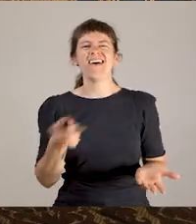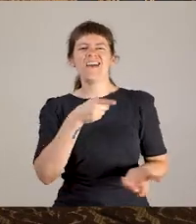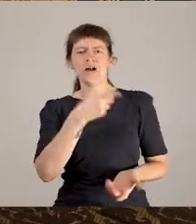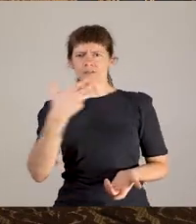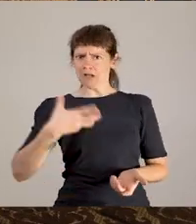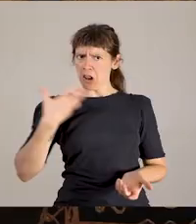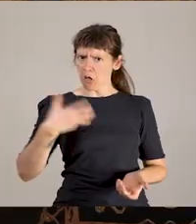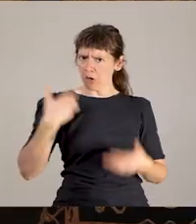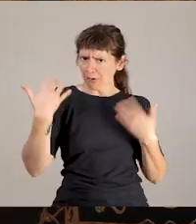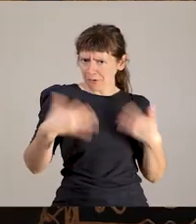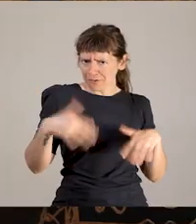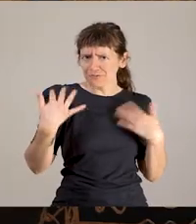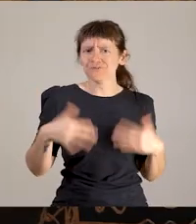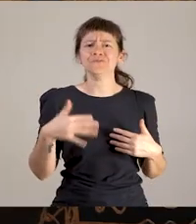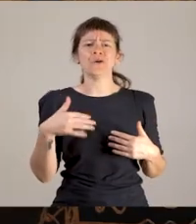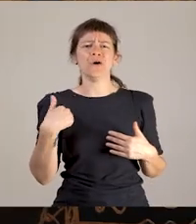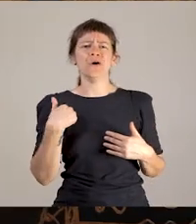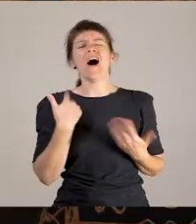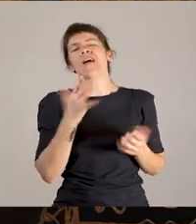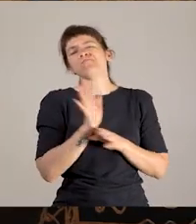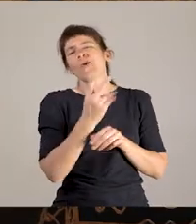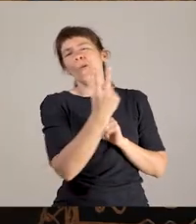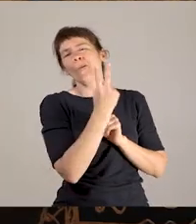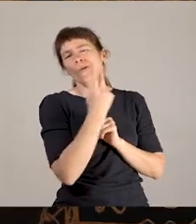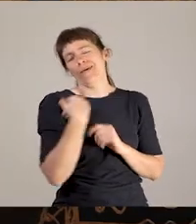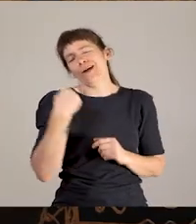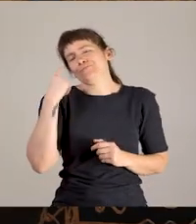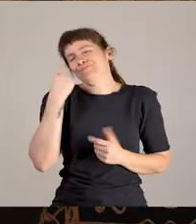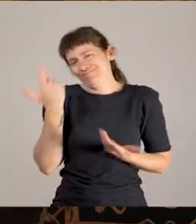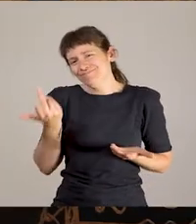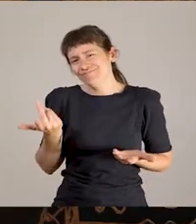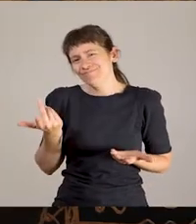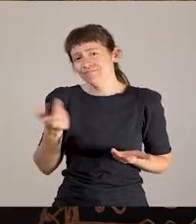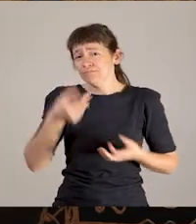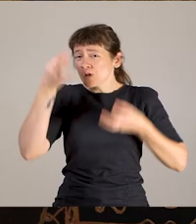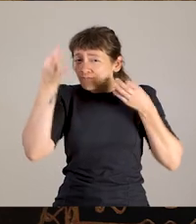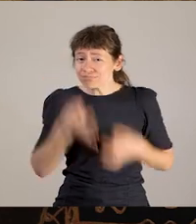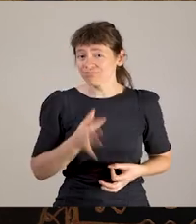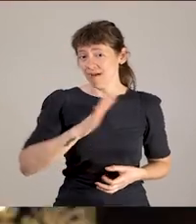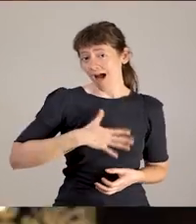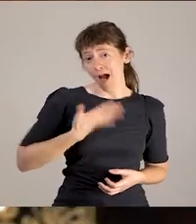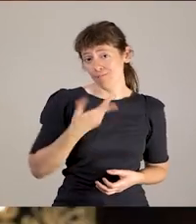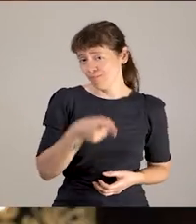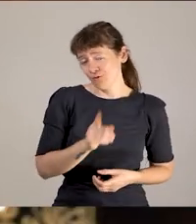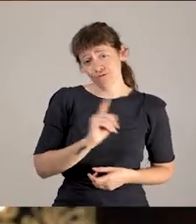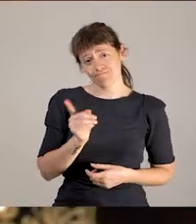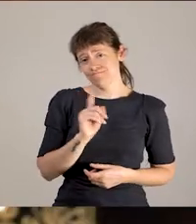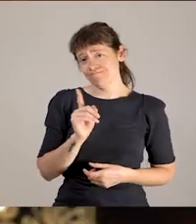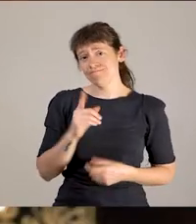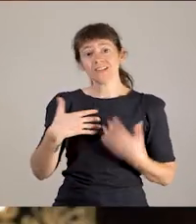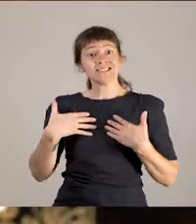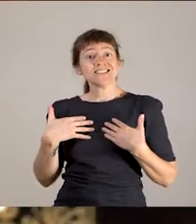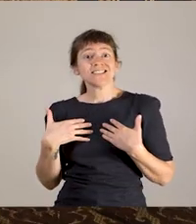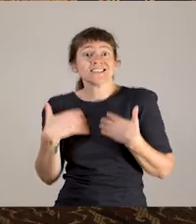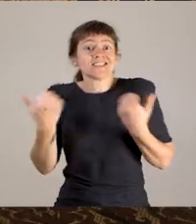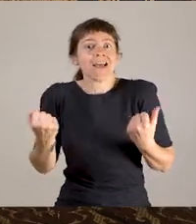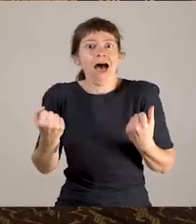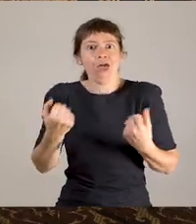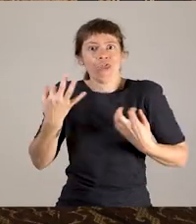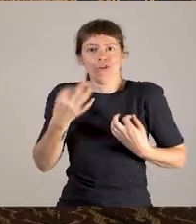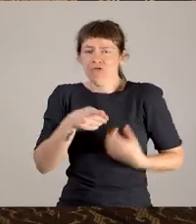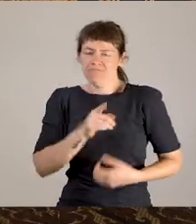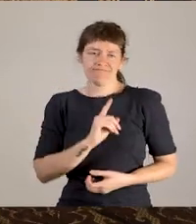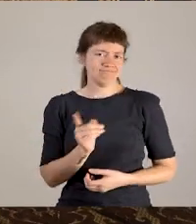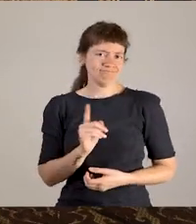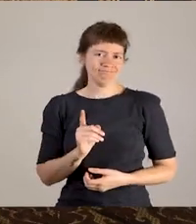cela, me cuida, decía yo. Pero no era amor, no era algo sano. No era